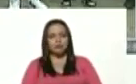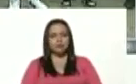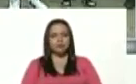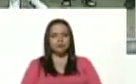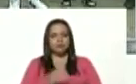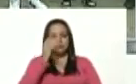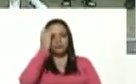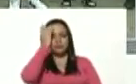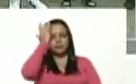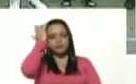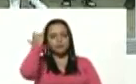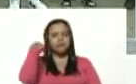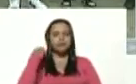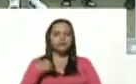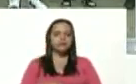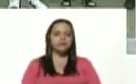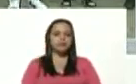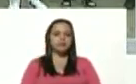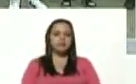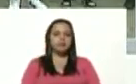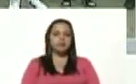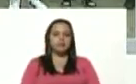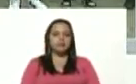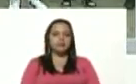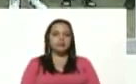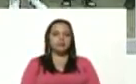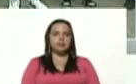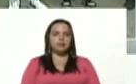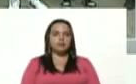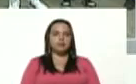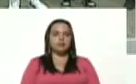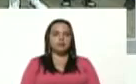Chamito, chamito. Estaba con su papá Darío viva.